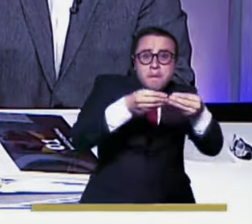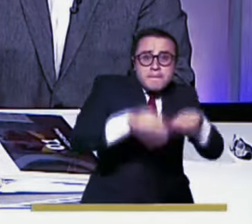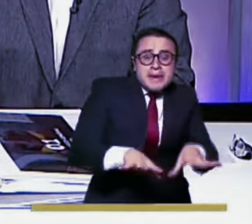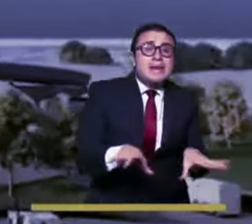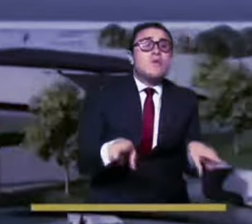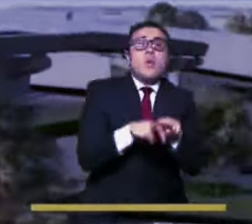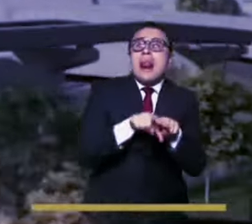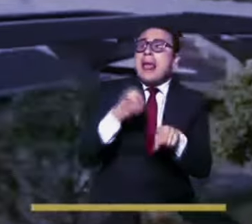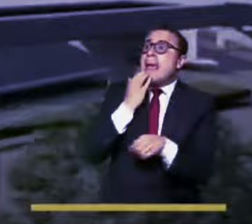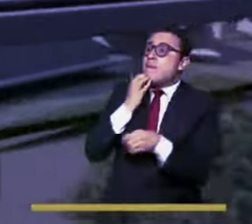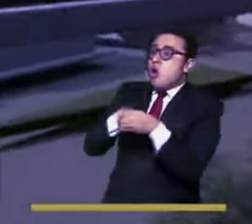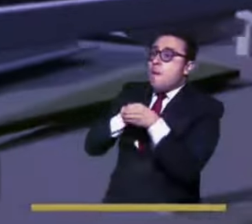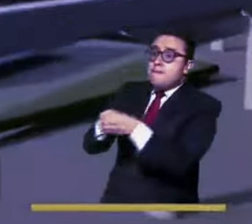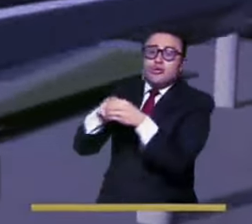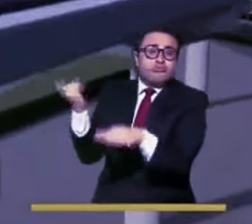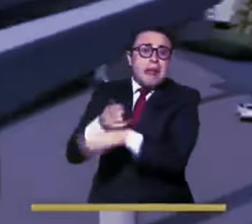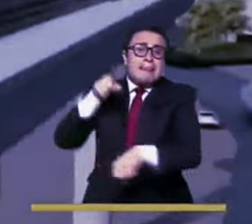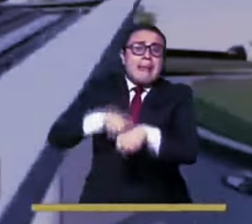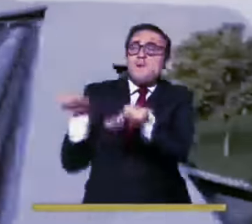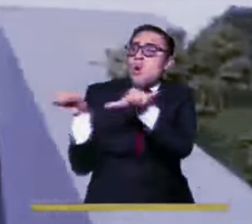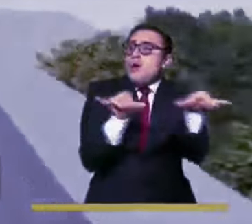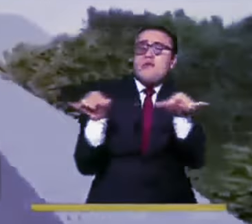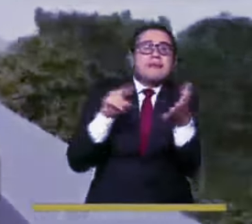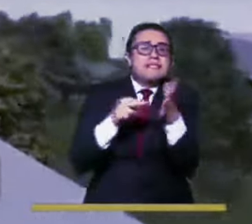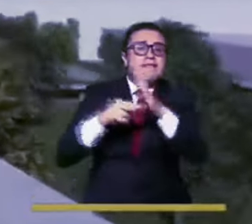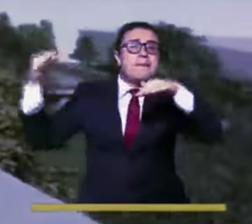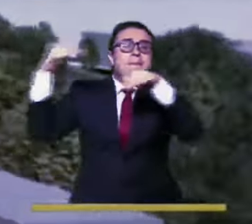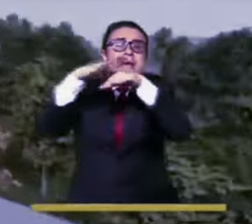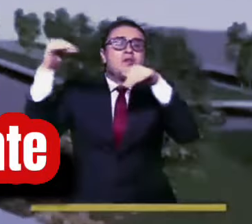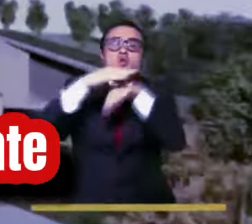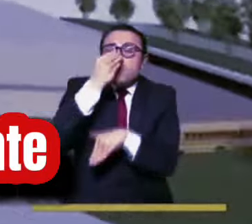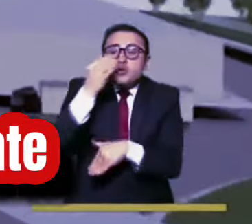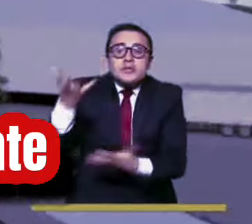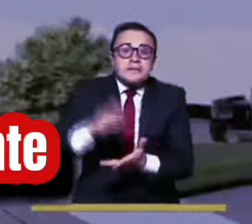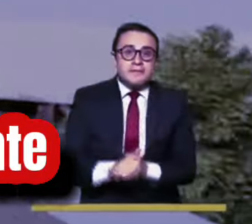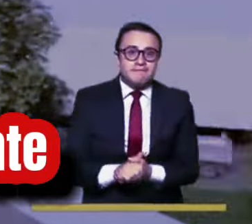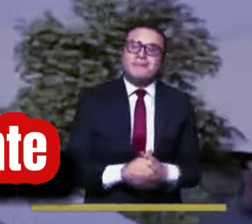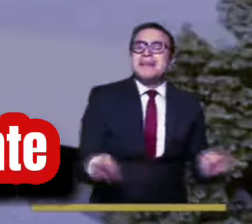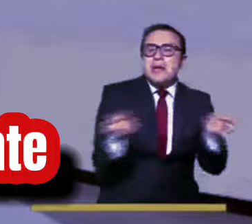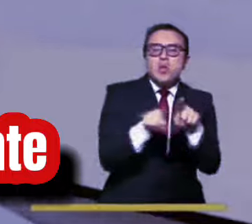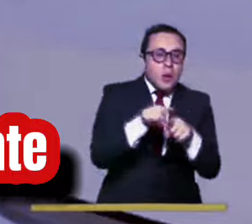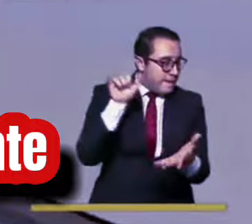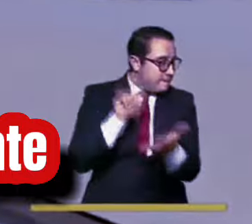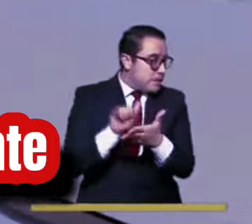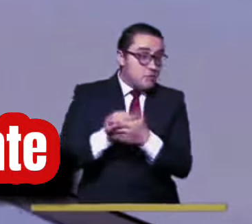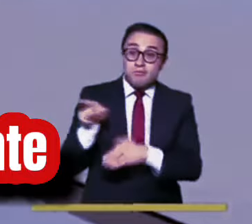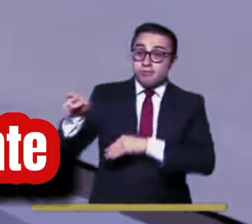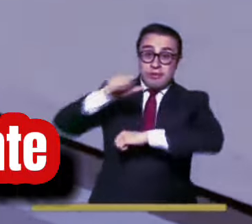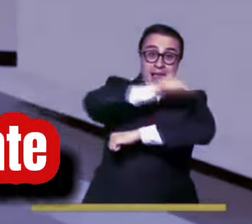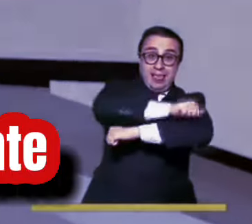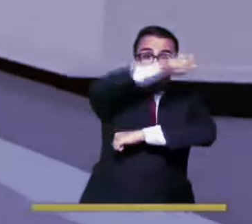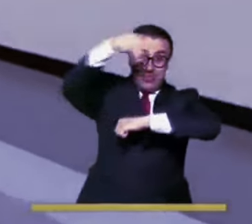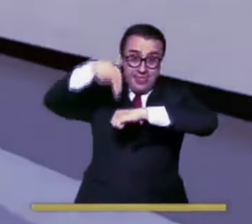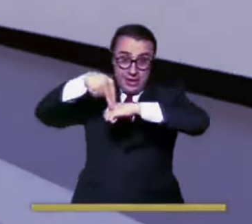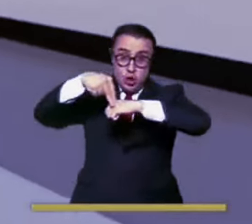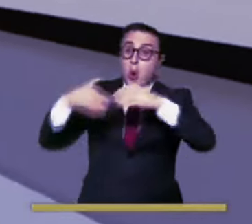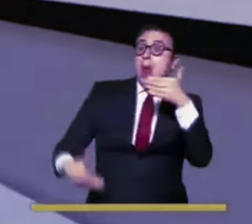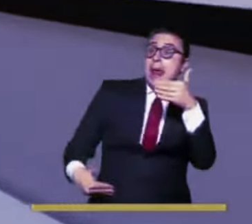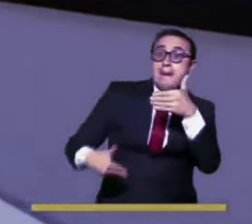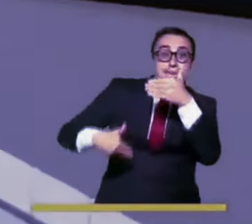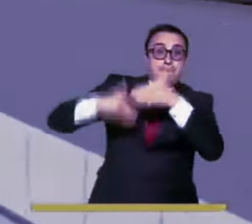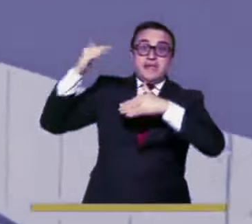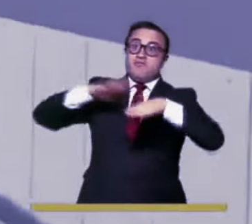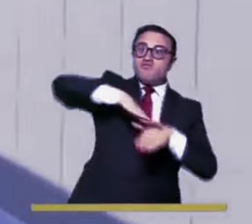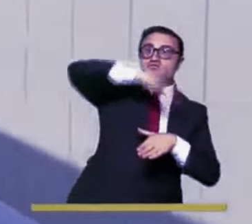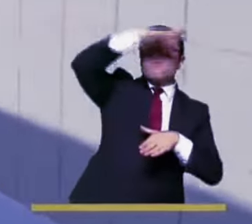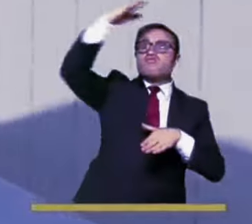buses. Algo similar sucede en la estación Antonio Nariño, donde comienza la pendiente ascendente de la ciudad hacia los cerros